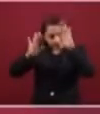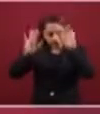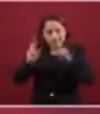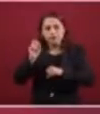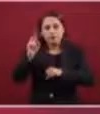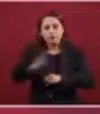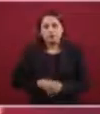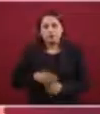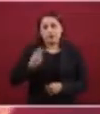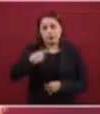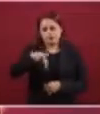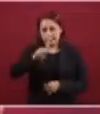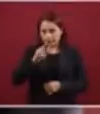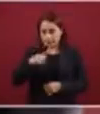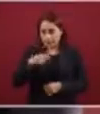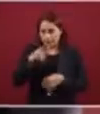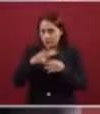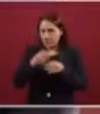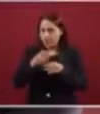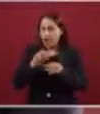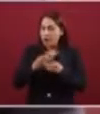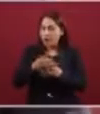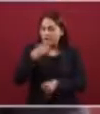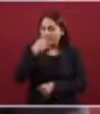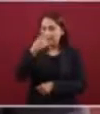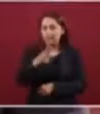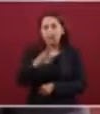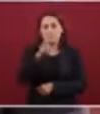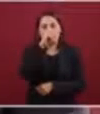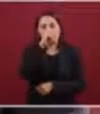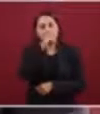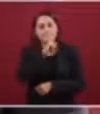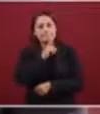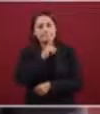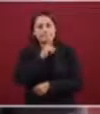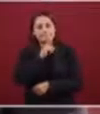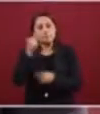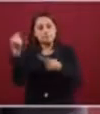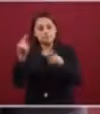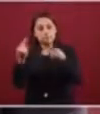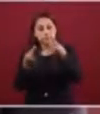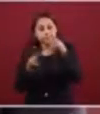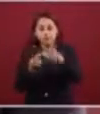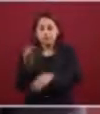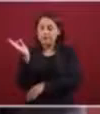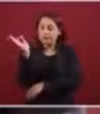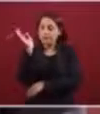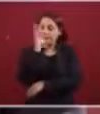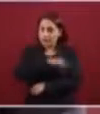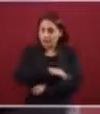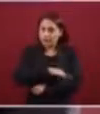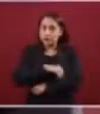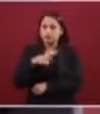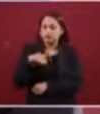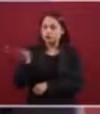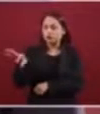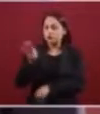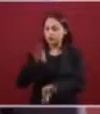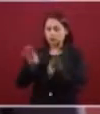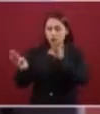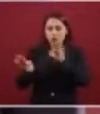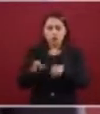absolutamente incierto, o sea, es falso. Yo me he hecho con un equipo apenas de 8 personas, no